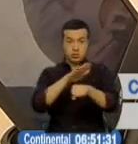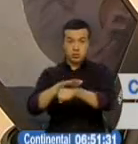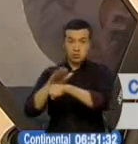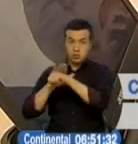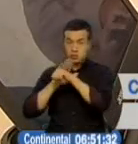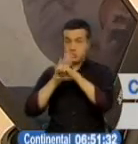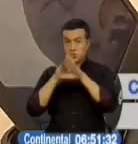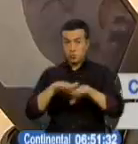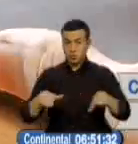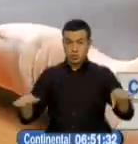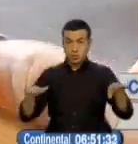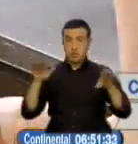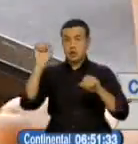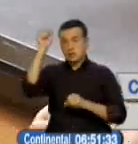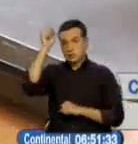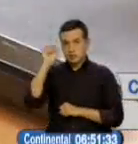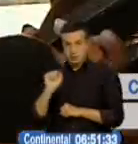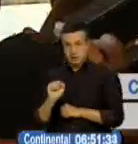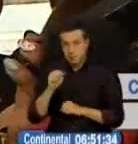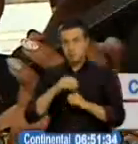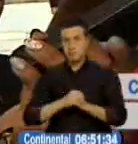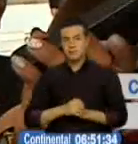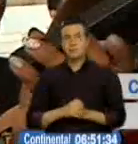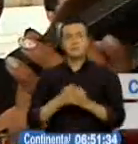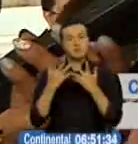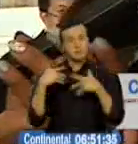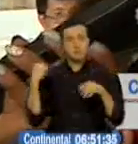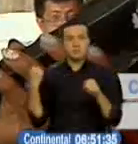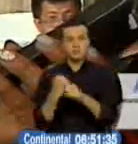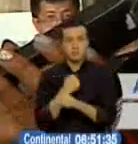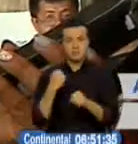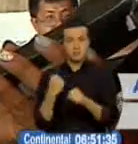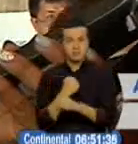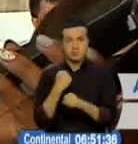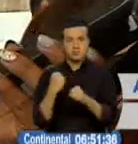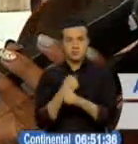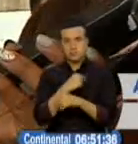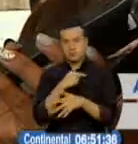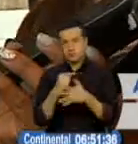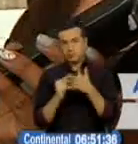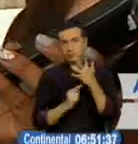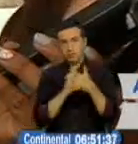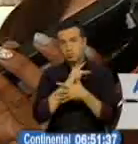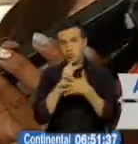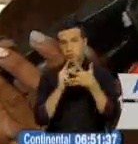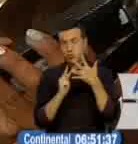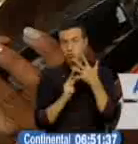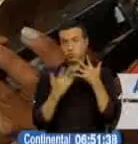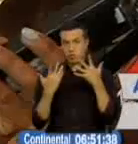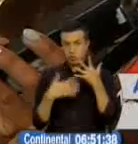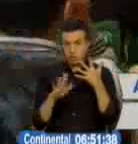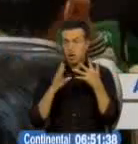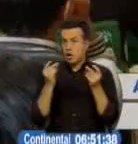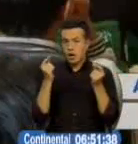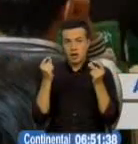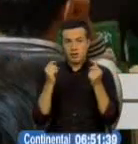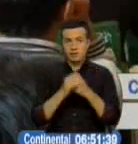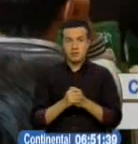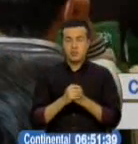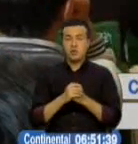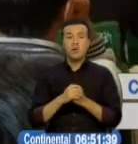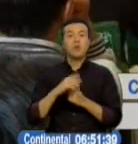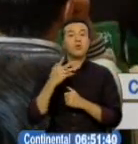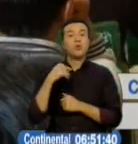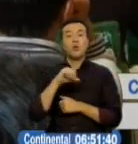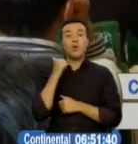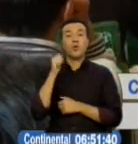los estudiantes del régimen Sierra. Estamos trabajando para tener una serie de elementos de manera absolutamente rápida. Otra de las